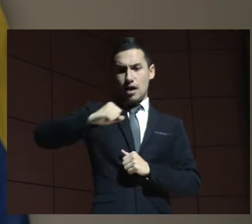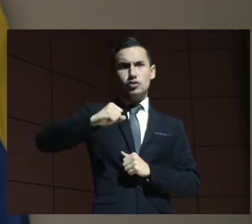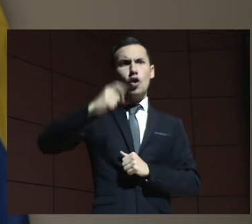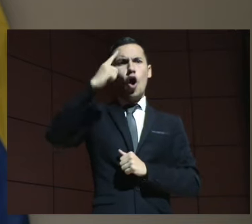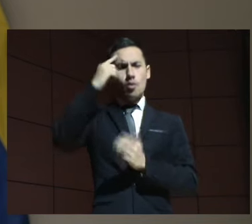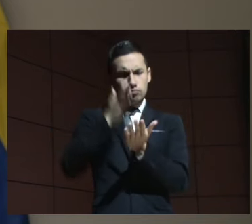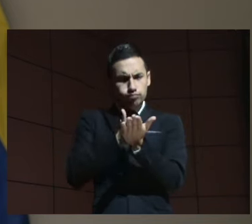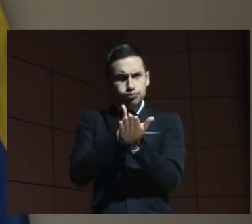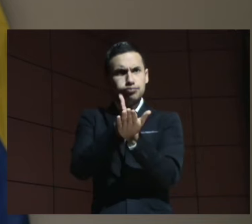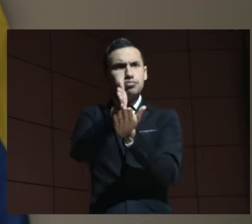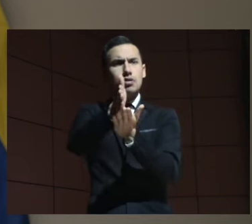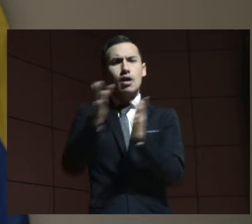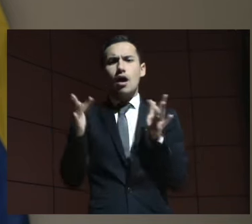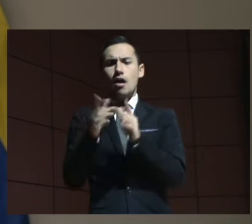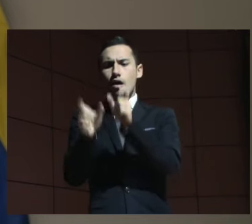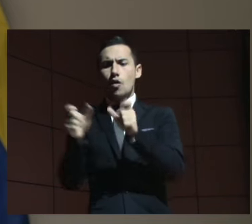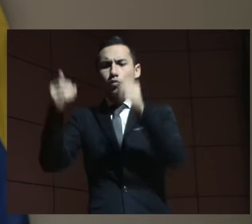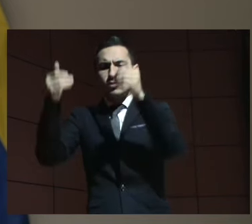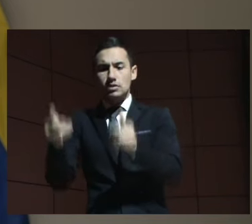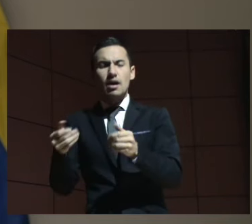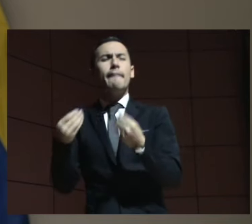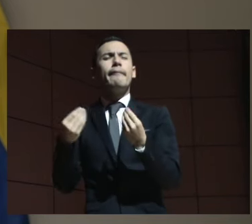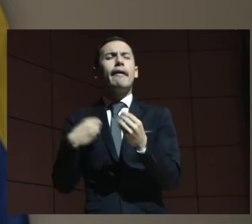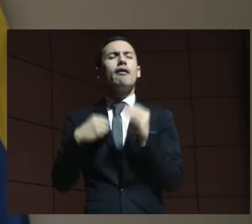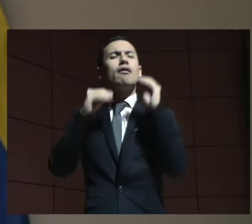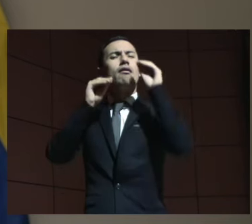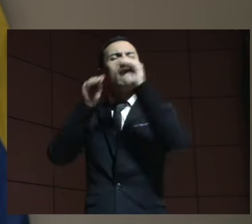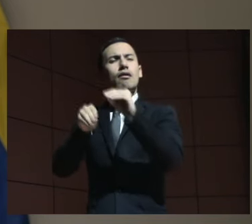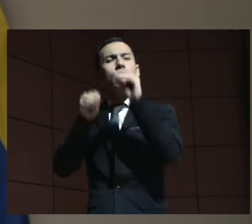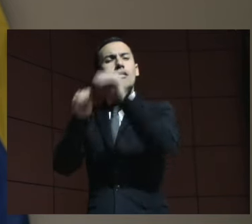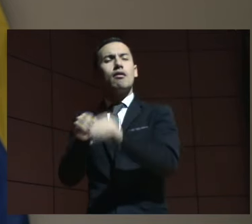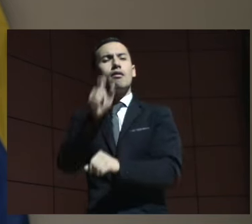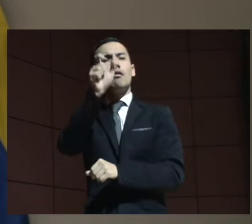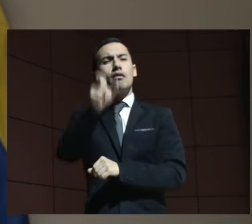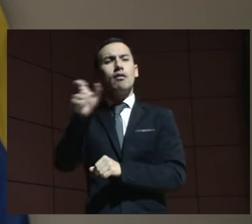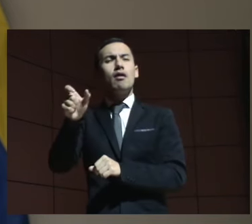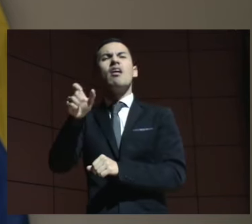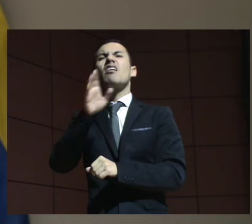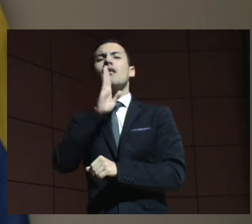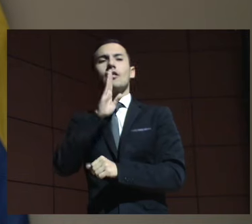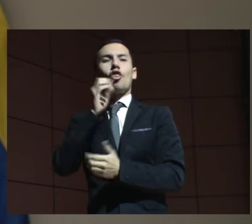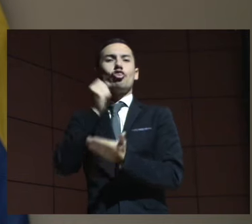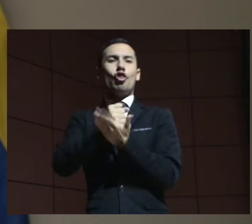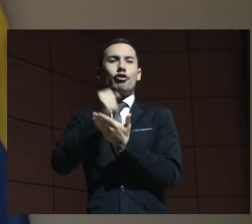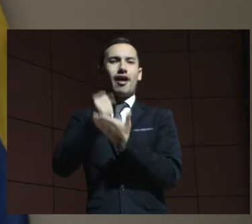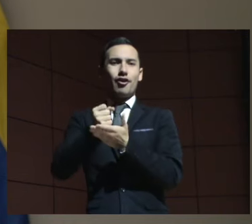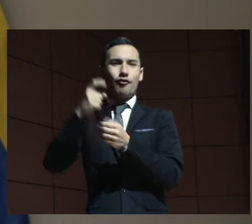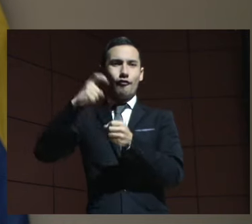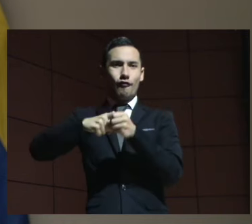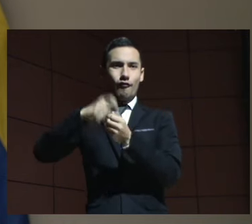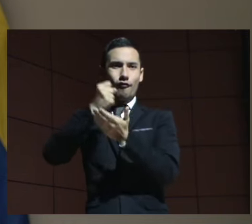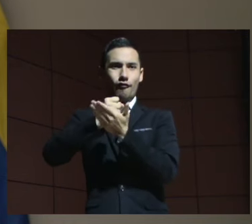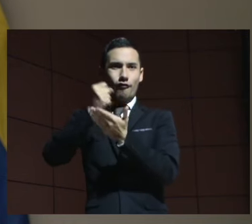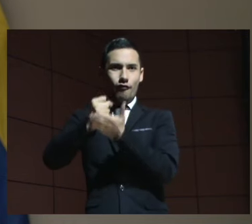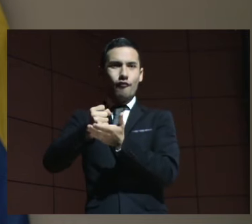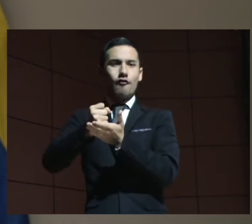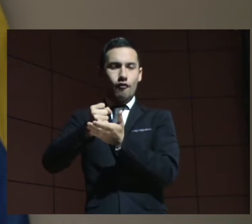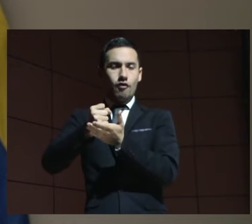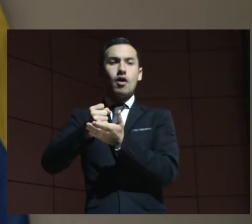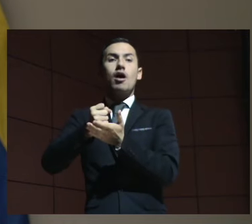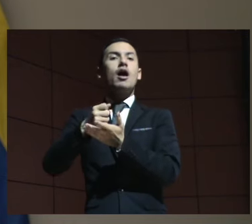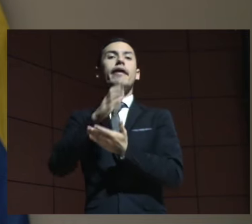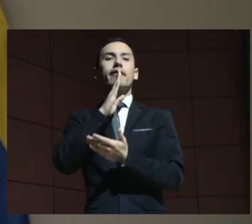del derecho notarial para luego adelantar procesos de capacitación con todos los